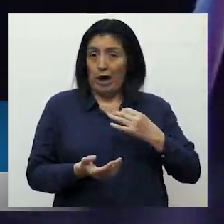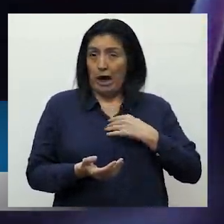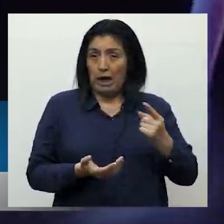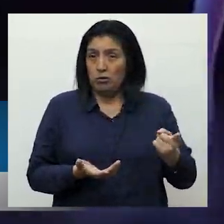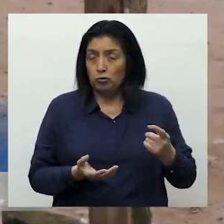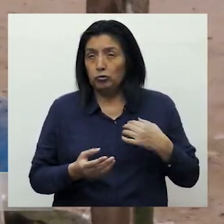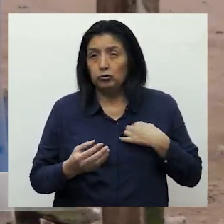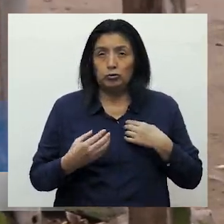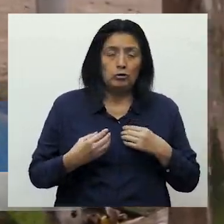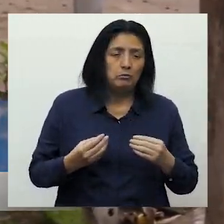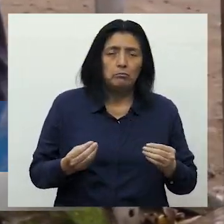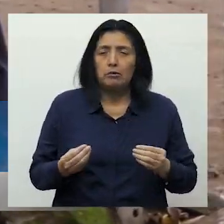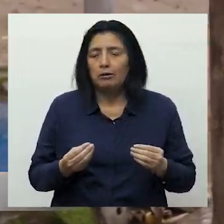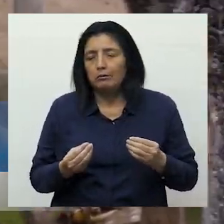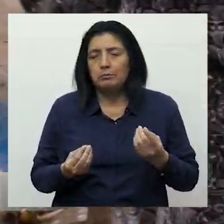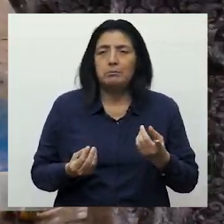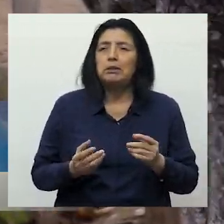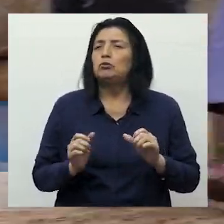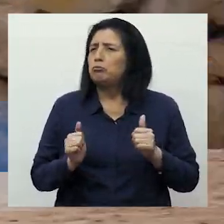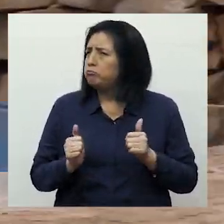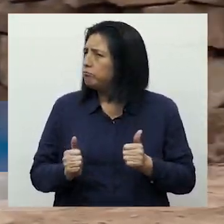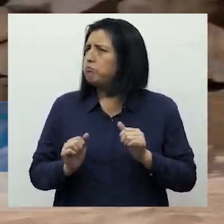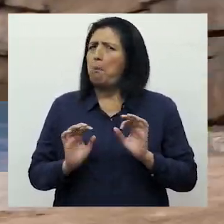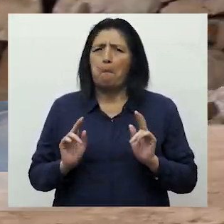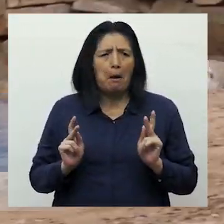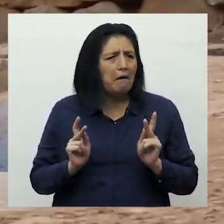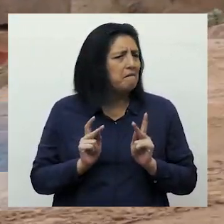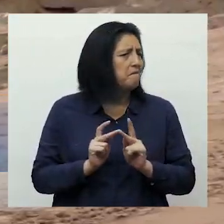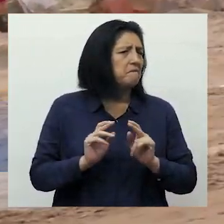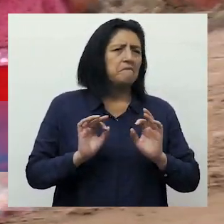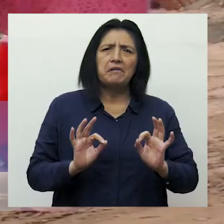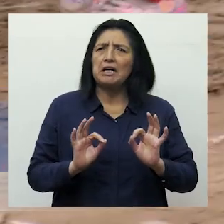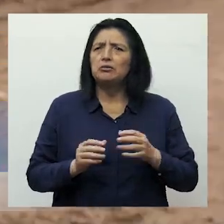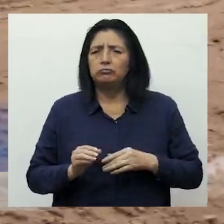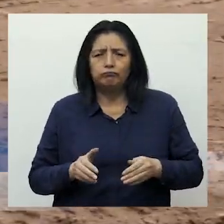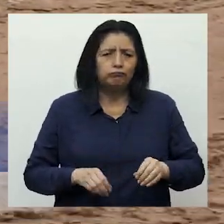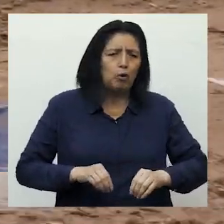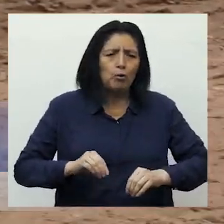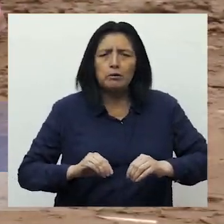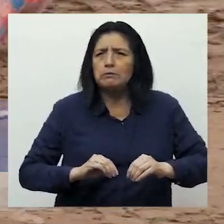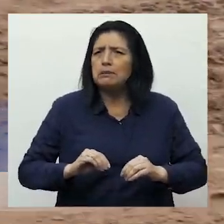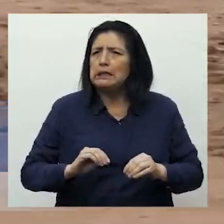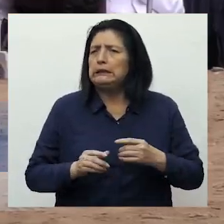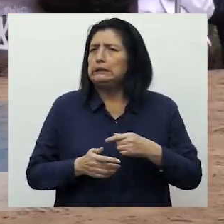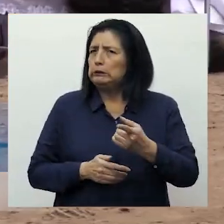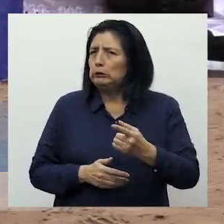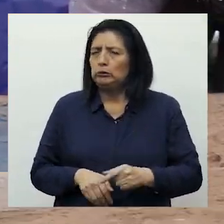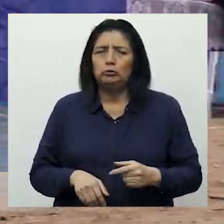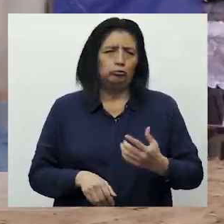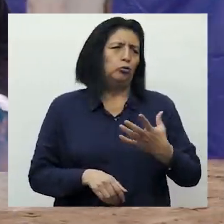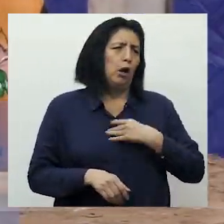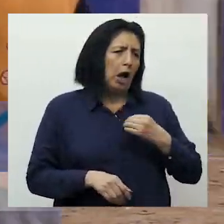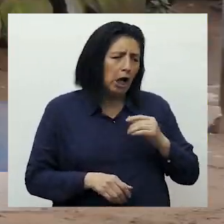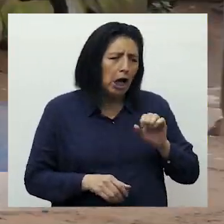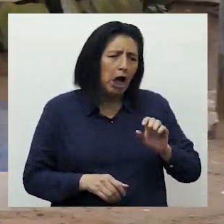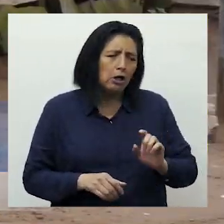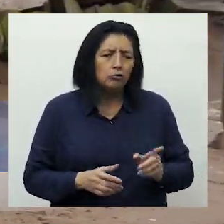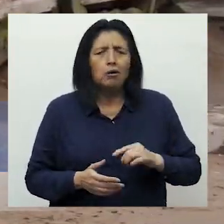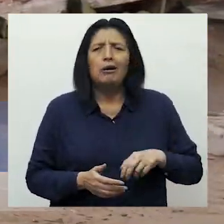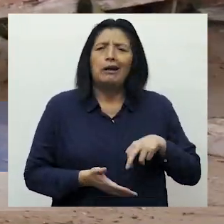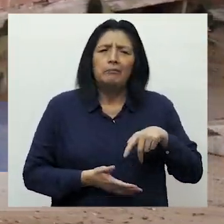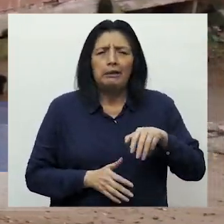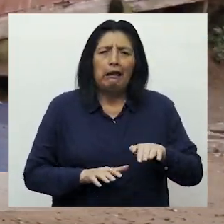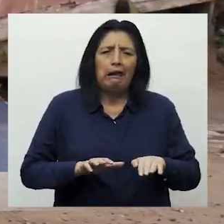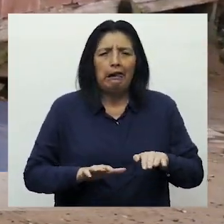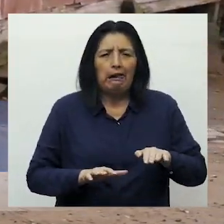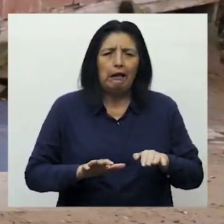nuestros movimientos sean cada vez más perfectos. Interviene en la parte motora. Si bien es cierto, al año caminábamos inestables,